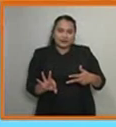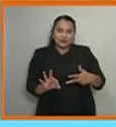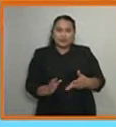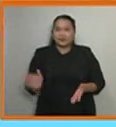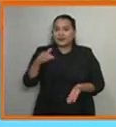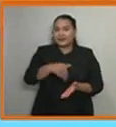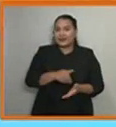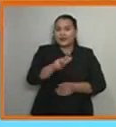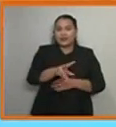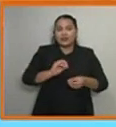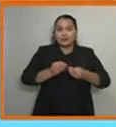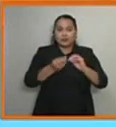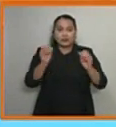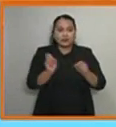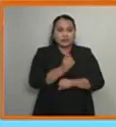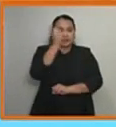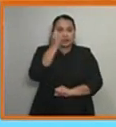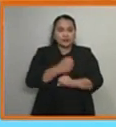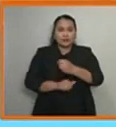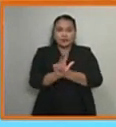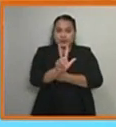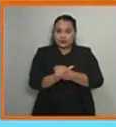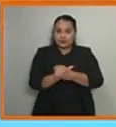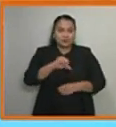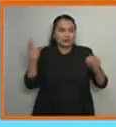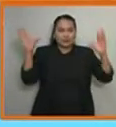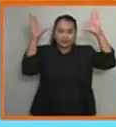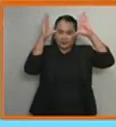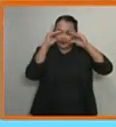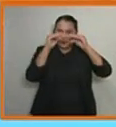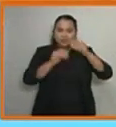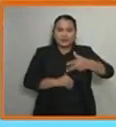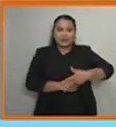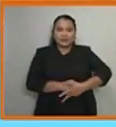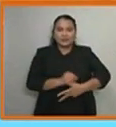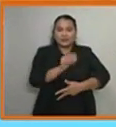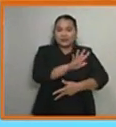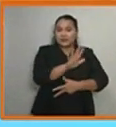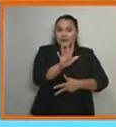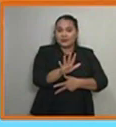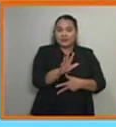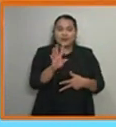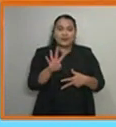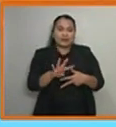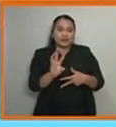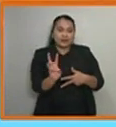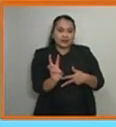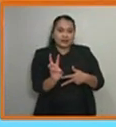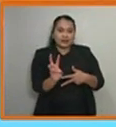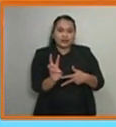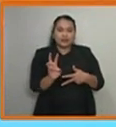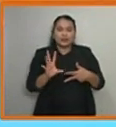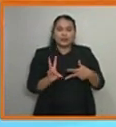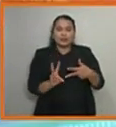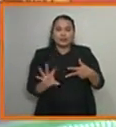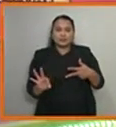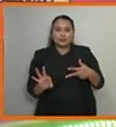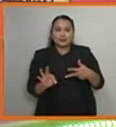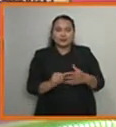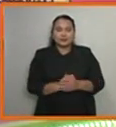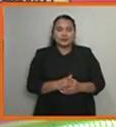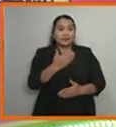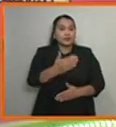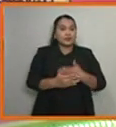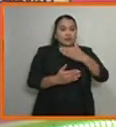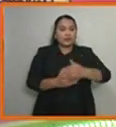gusto repito, los tres números favorecidos para esta noche son 55, 46 y 79. Continuamos